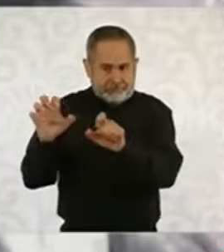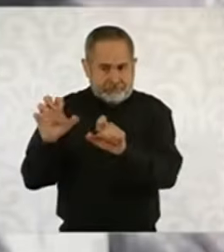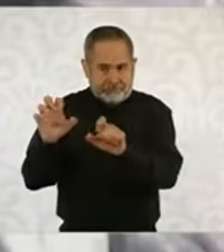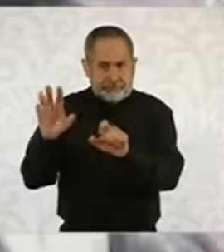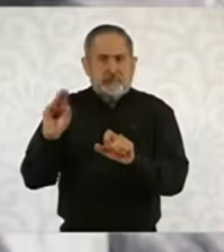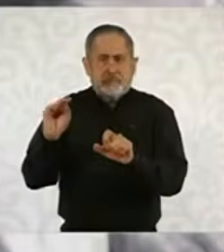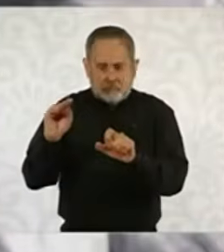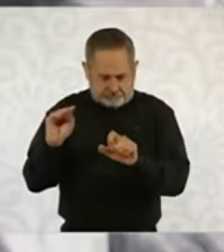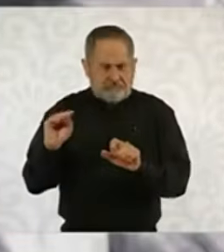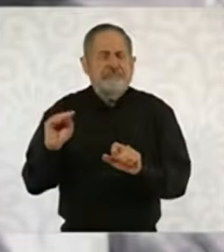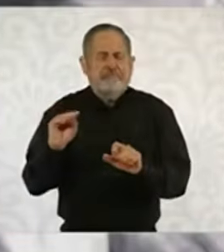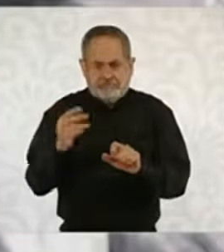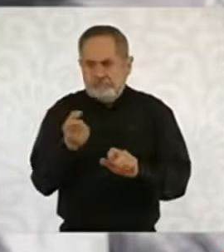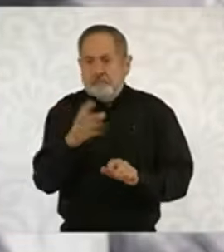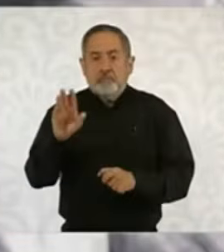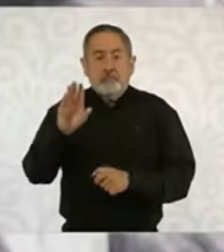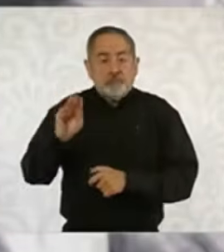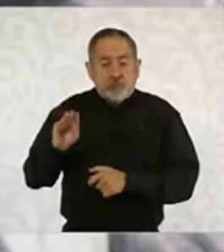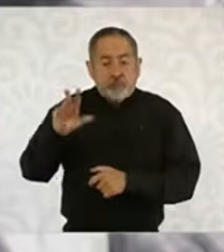107,790. El